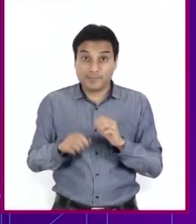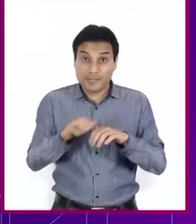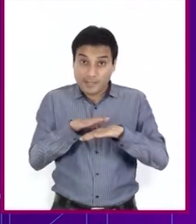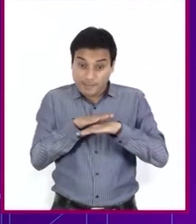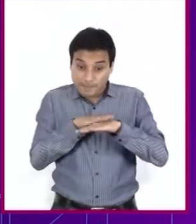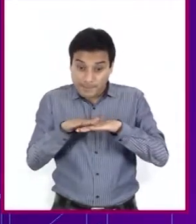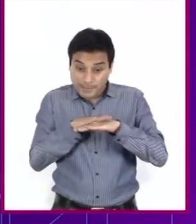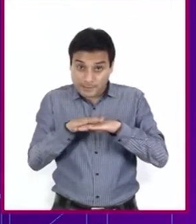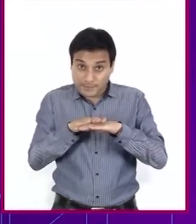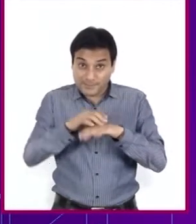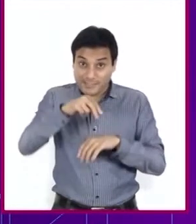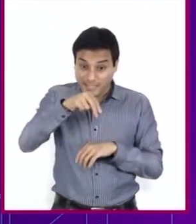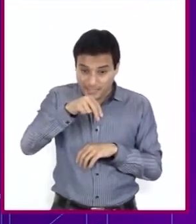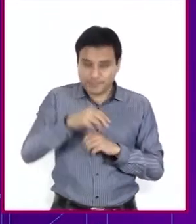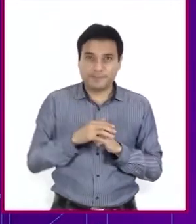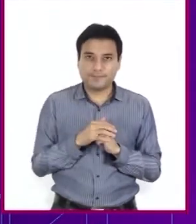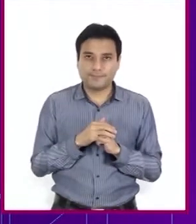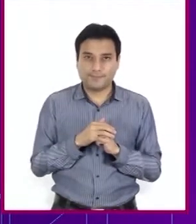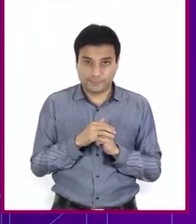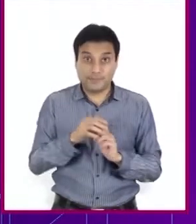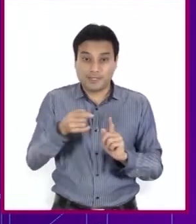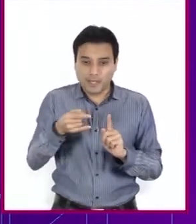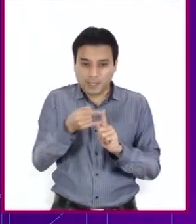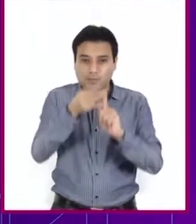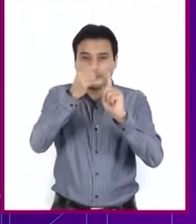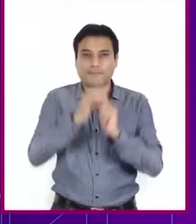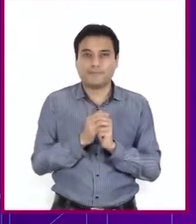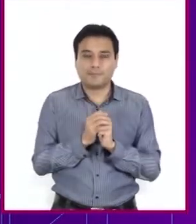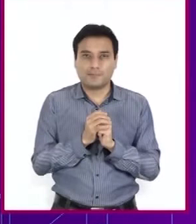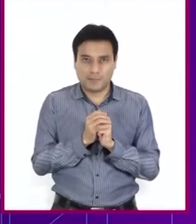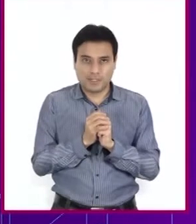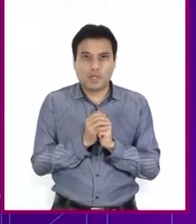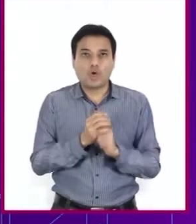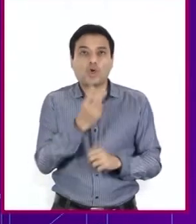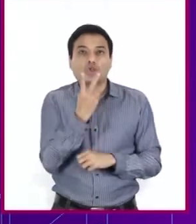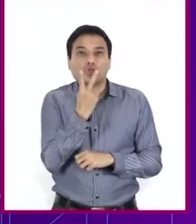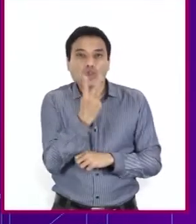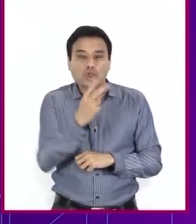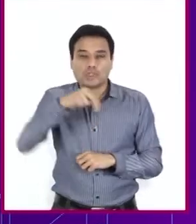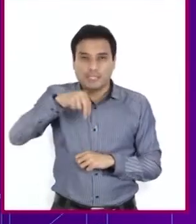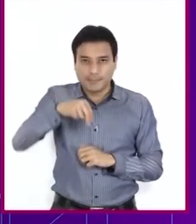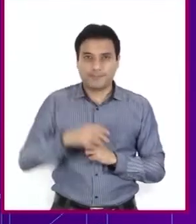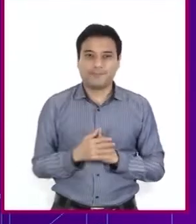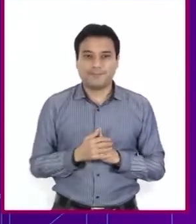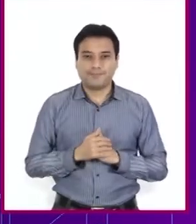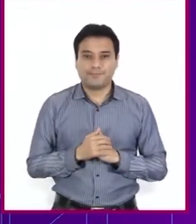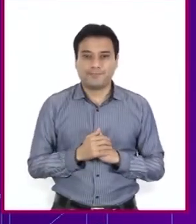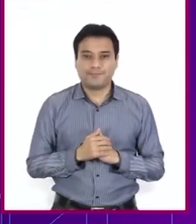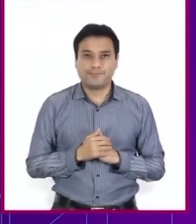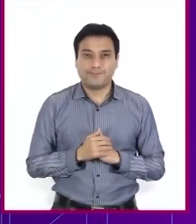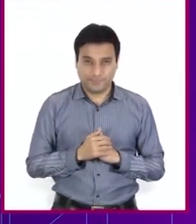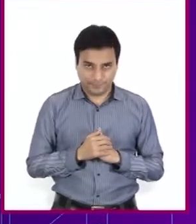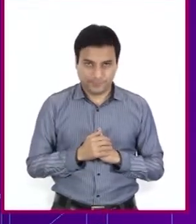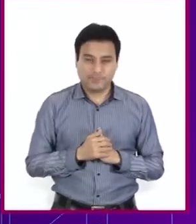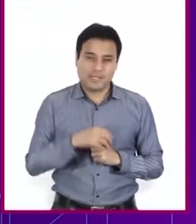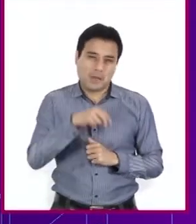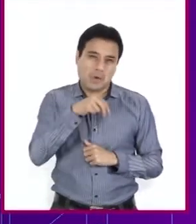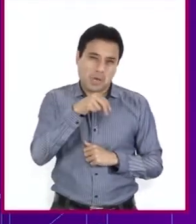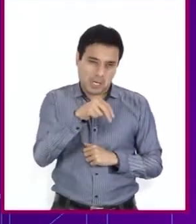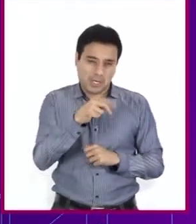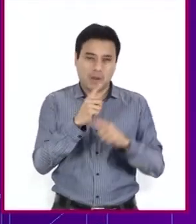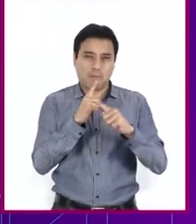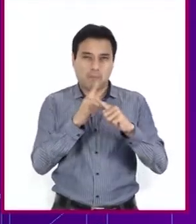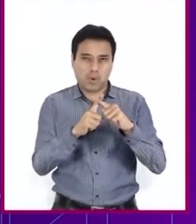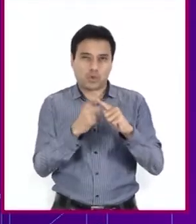altura es 2n, por lo que el número de cuadritos de cualquier figura es n por 2.